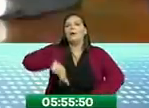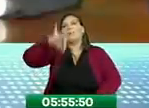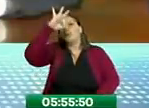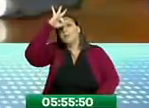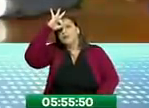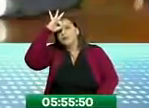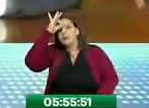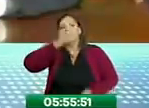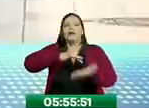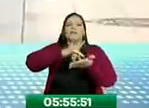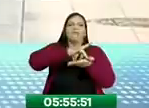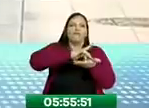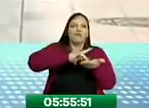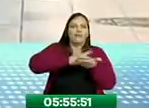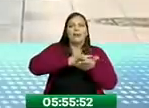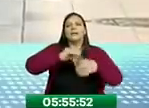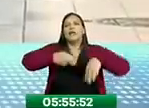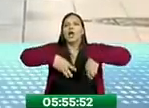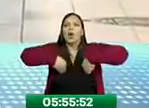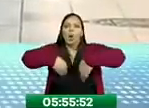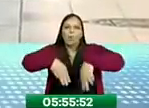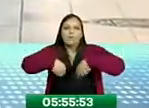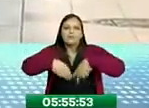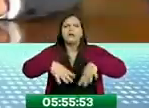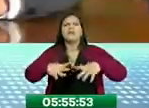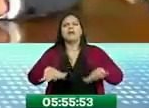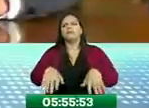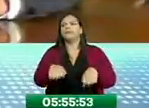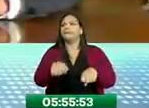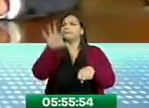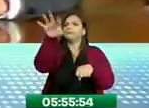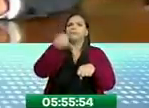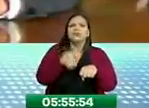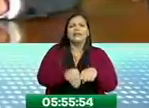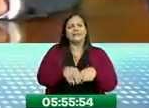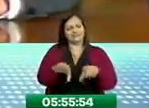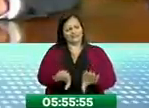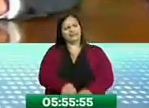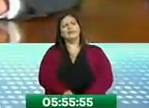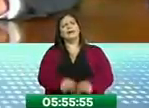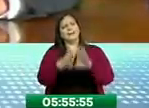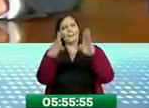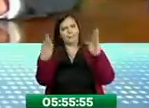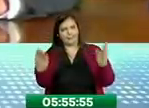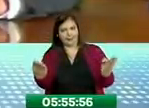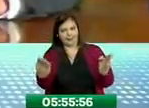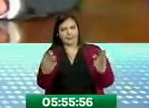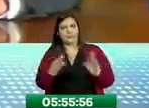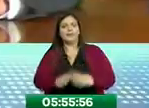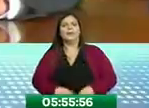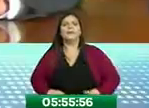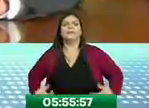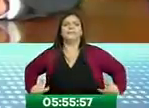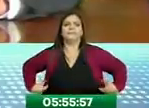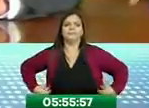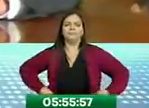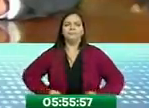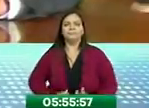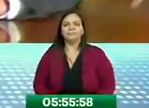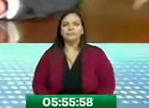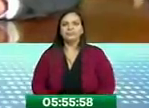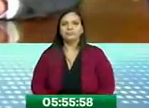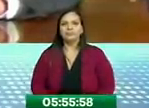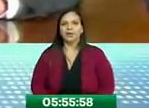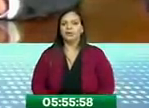hospitales, farmacias van a estar abiertas. Ojo con eso. Y si quiere usted proveerse ya de alimentos ya